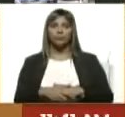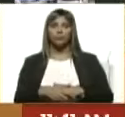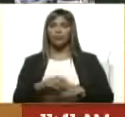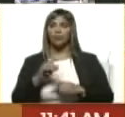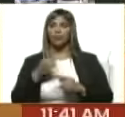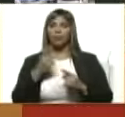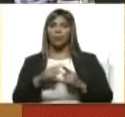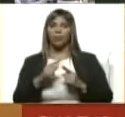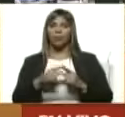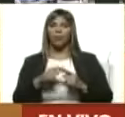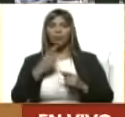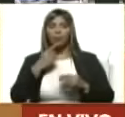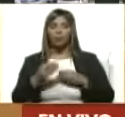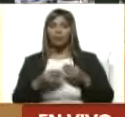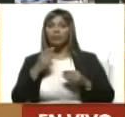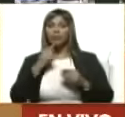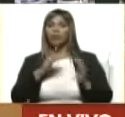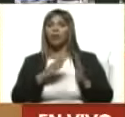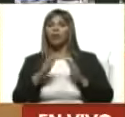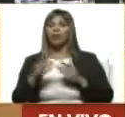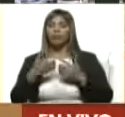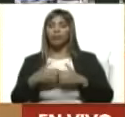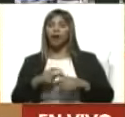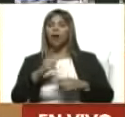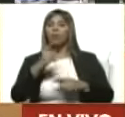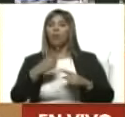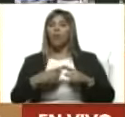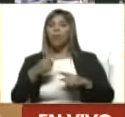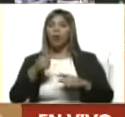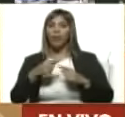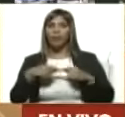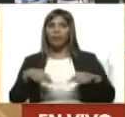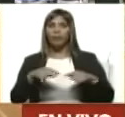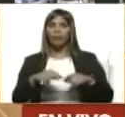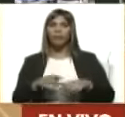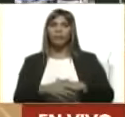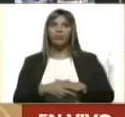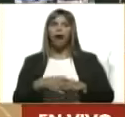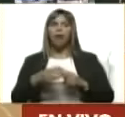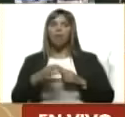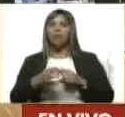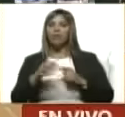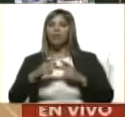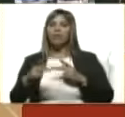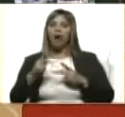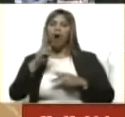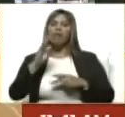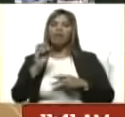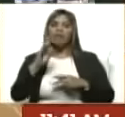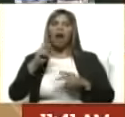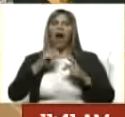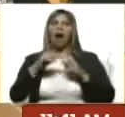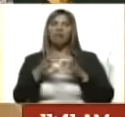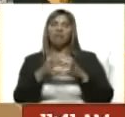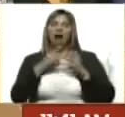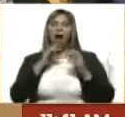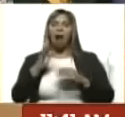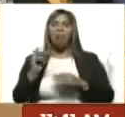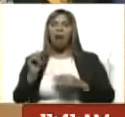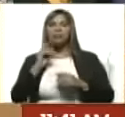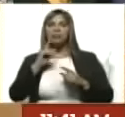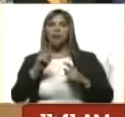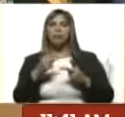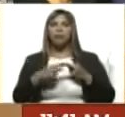primero, chequear la organización y maquinaria del 1x10 territorial y sectorial, municipio, parroquia, VH y equipos de base, y al